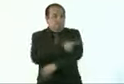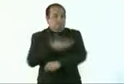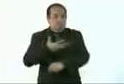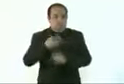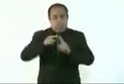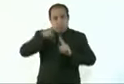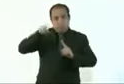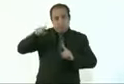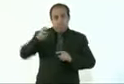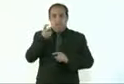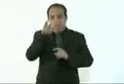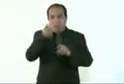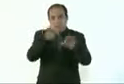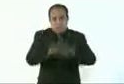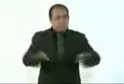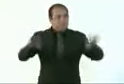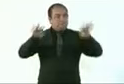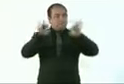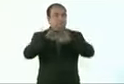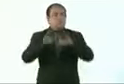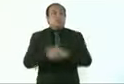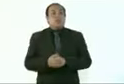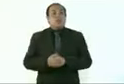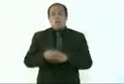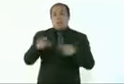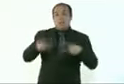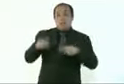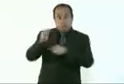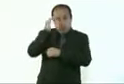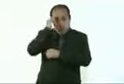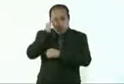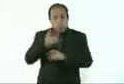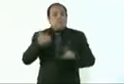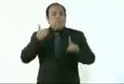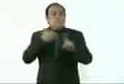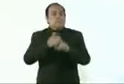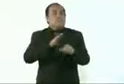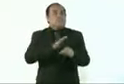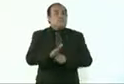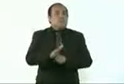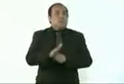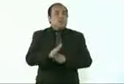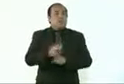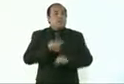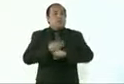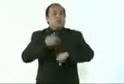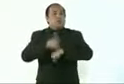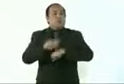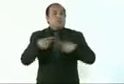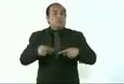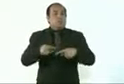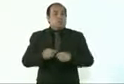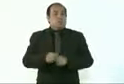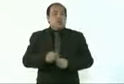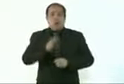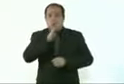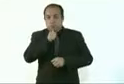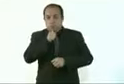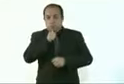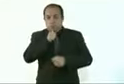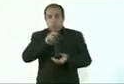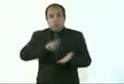lo creemos altamente relevante para el conocimiento de la población, con el objetivo de que el mayor número de personas que no han podido